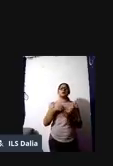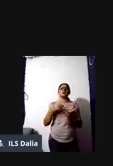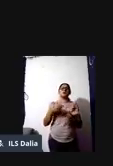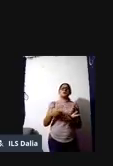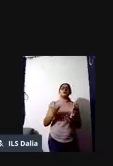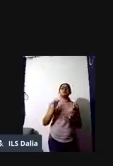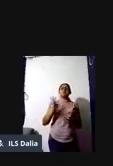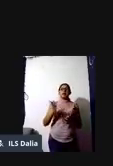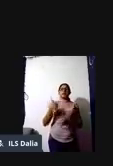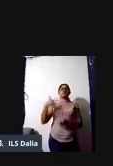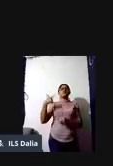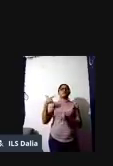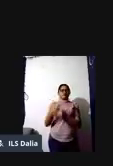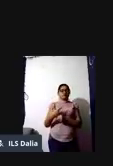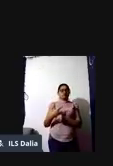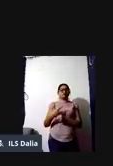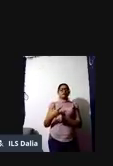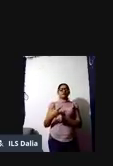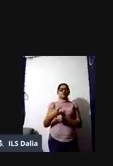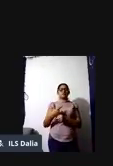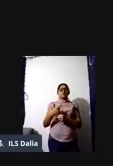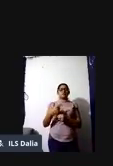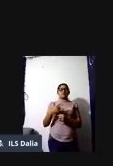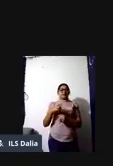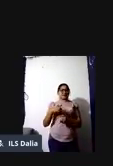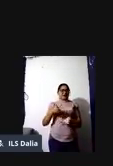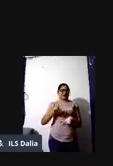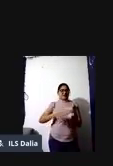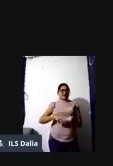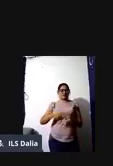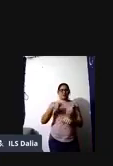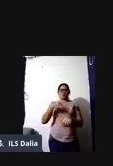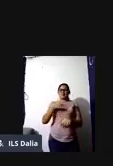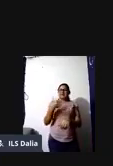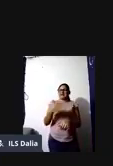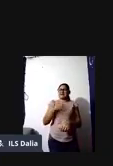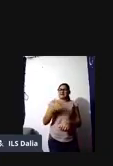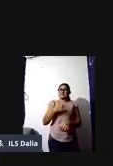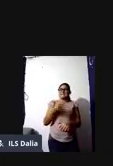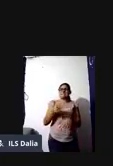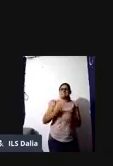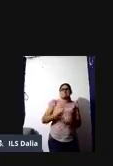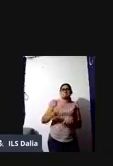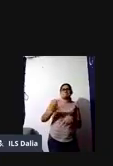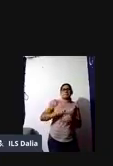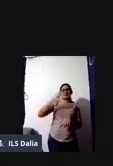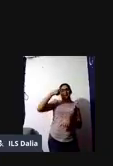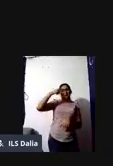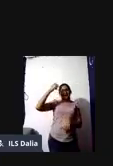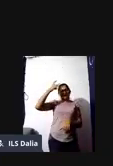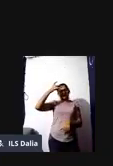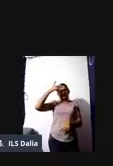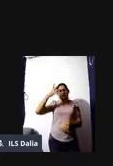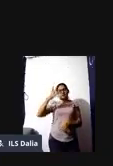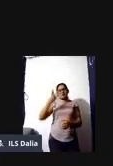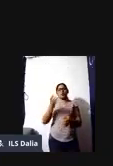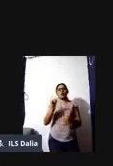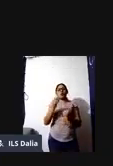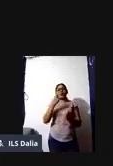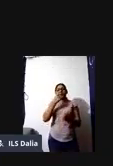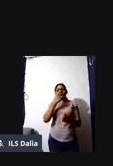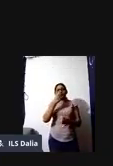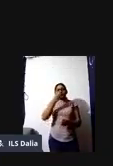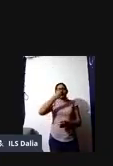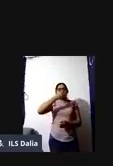psicomatizó, ya está teniendo dolores de cabeza diario o permanentemente, sangrados nasales, dolor de